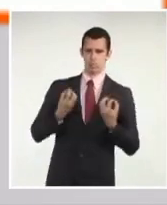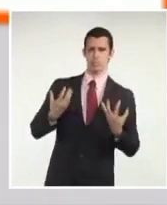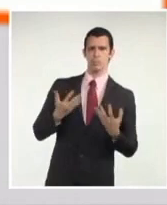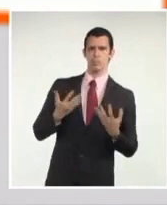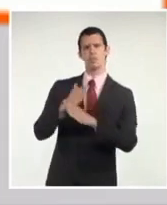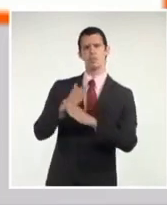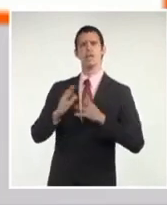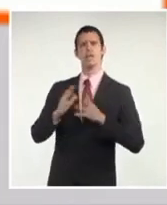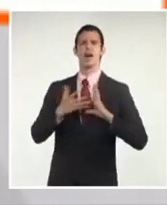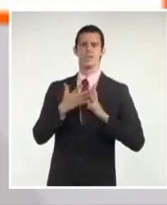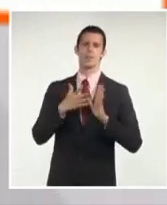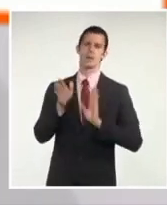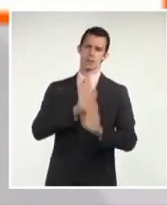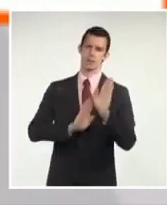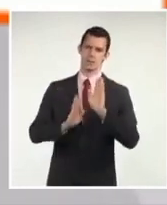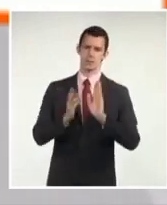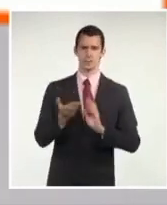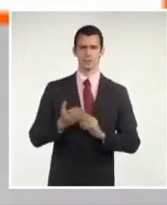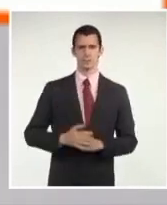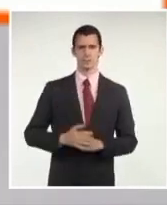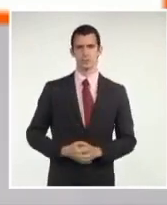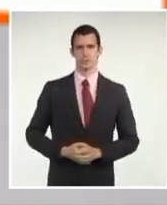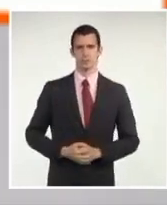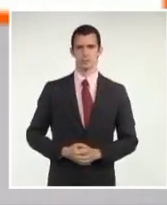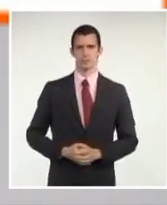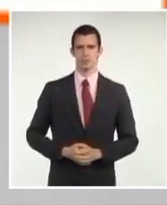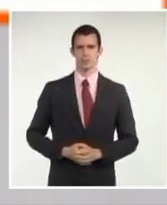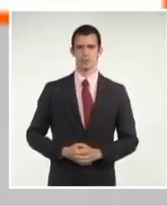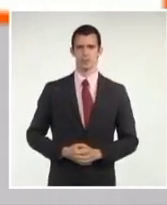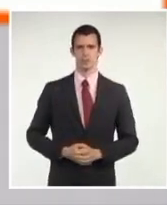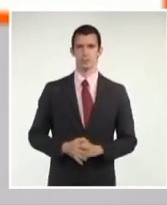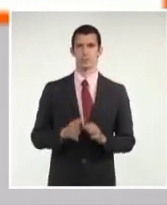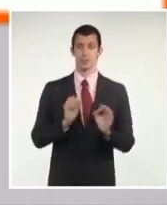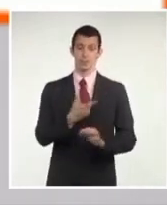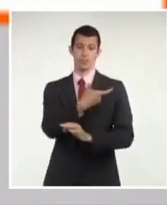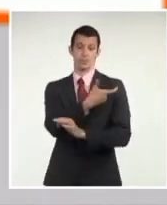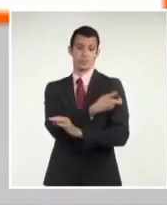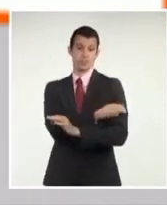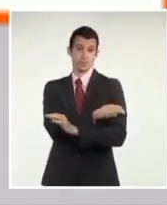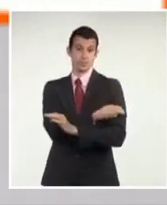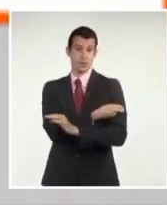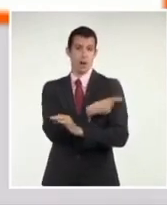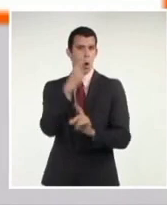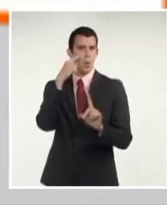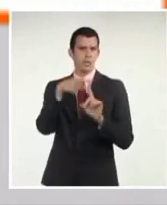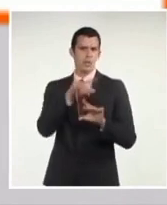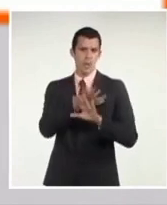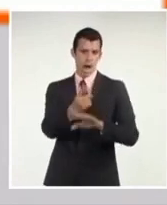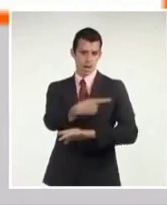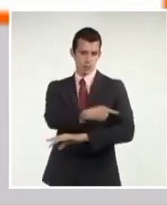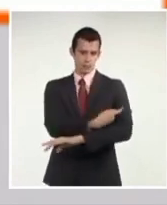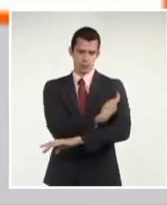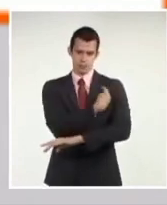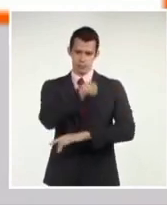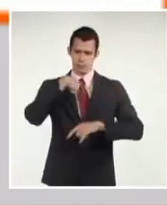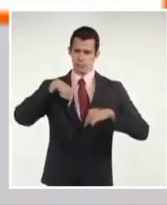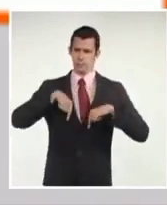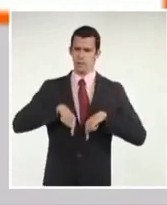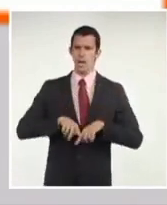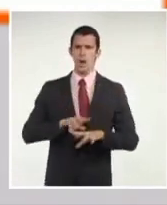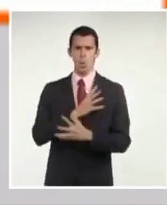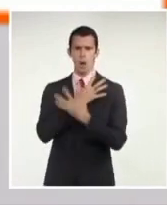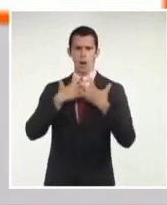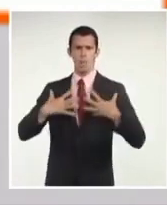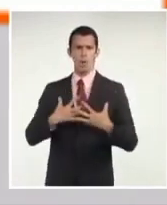es eso, es vigilar cómo cambia el genoma del virus. Y eso se está haciendo a nivel